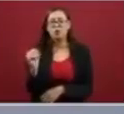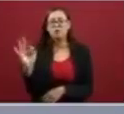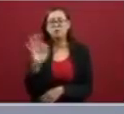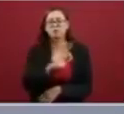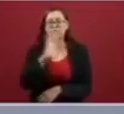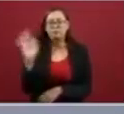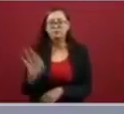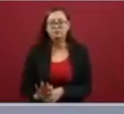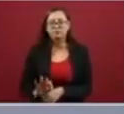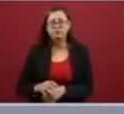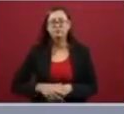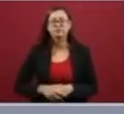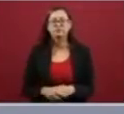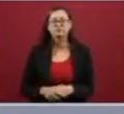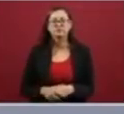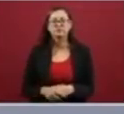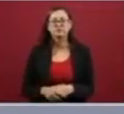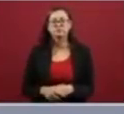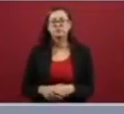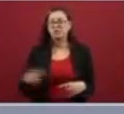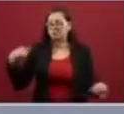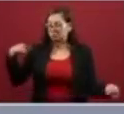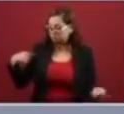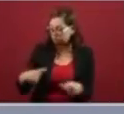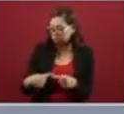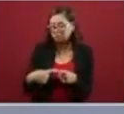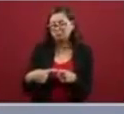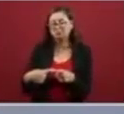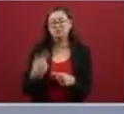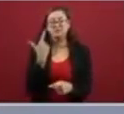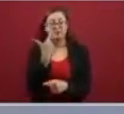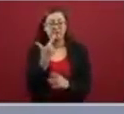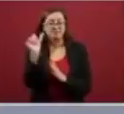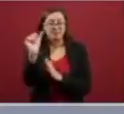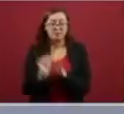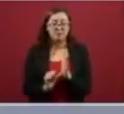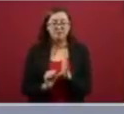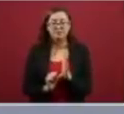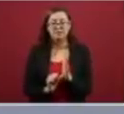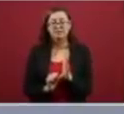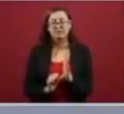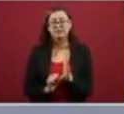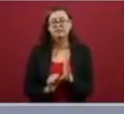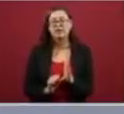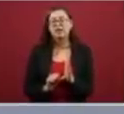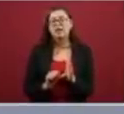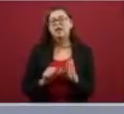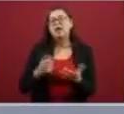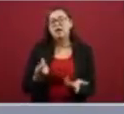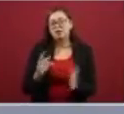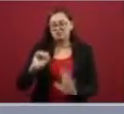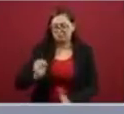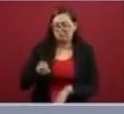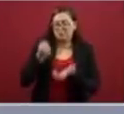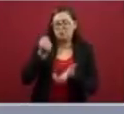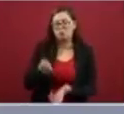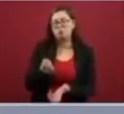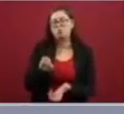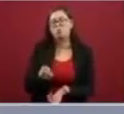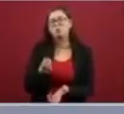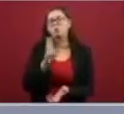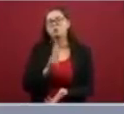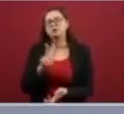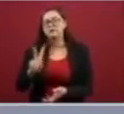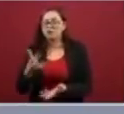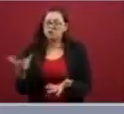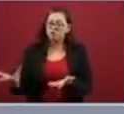el tiempo que llevamos en el gobierno, la bolsa de valores ha aumentado en 3%.